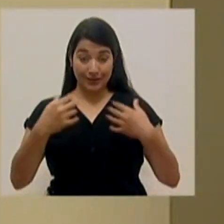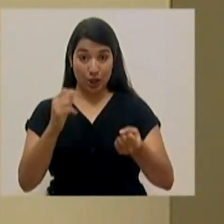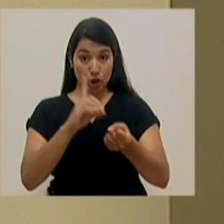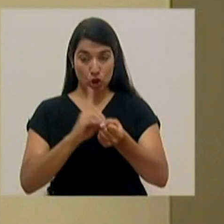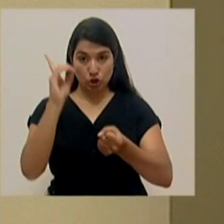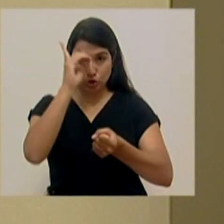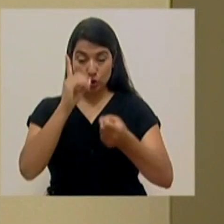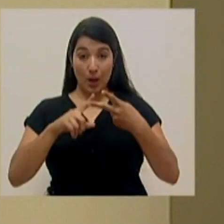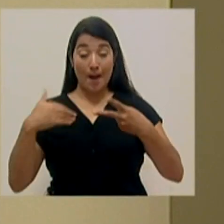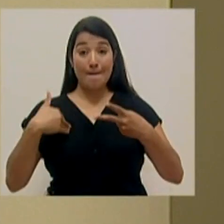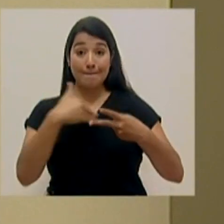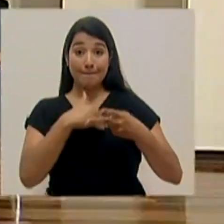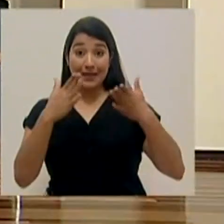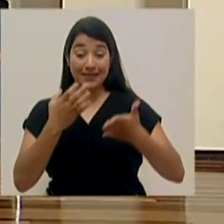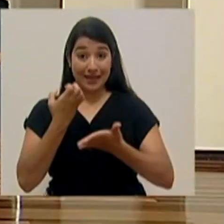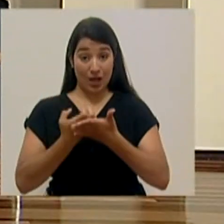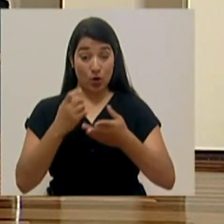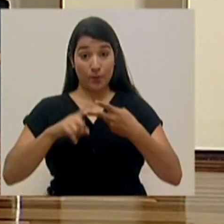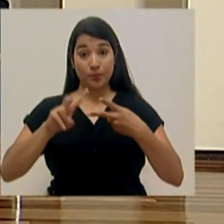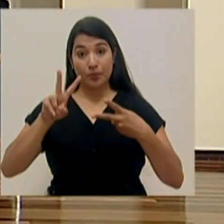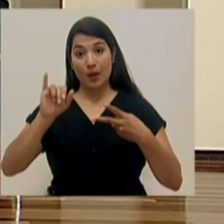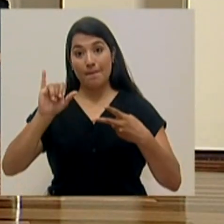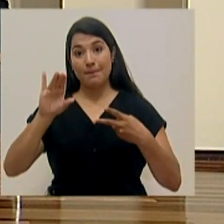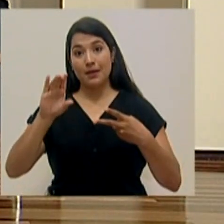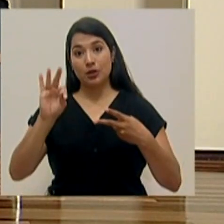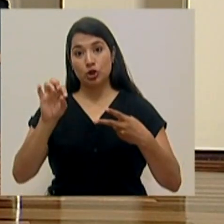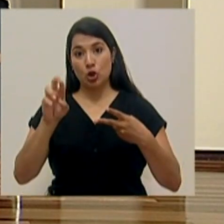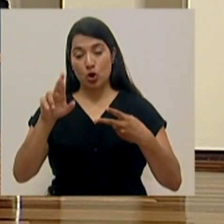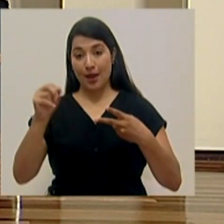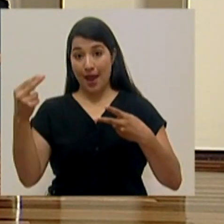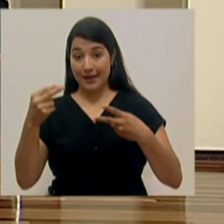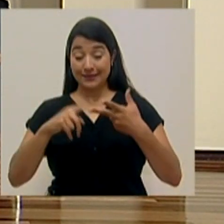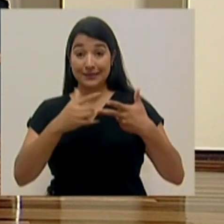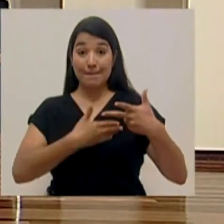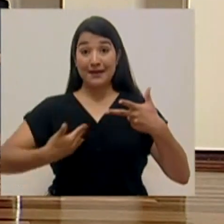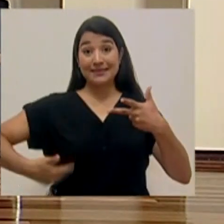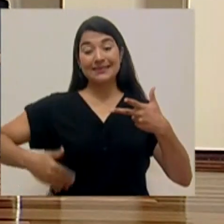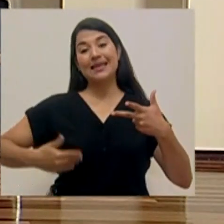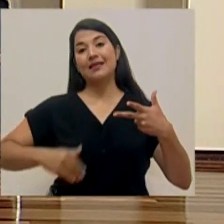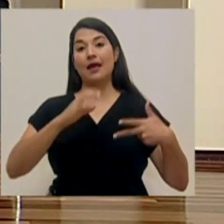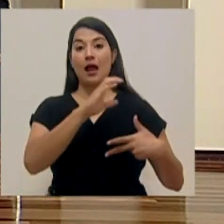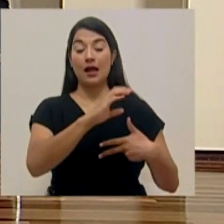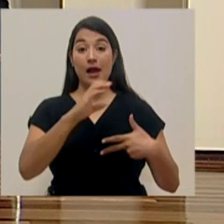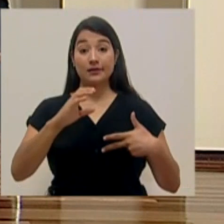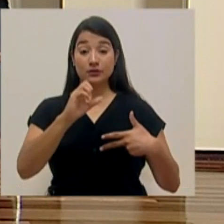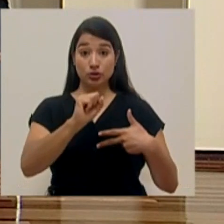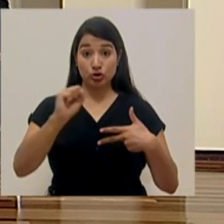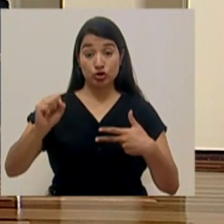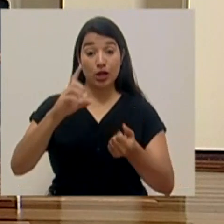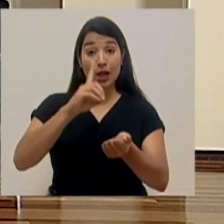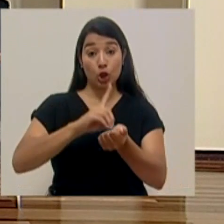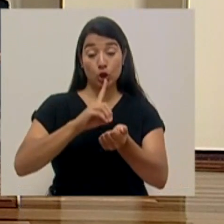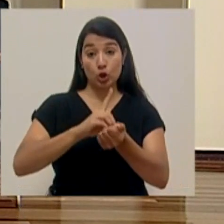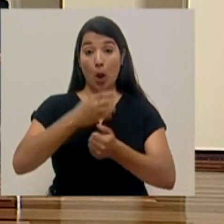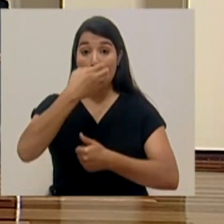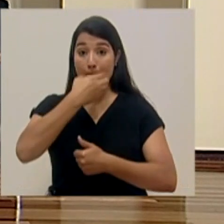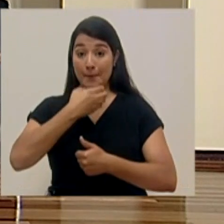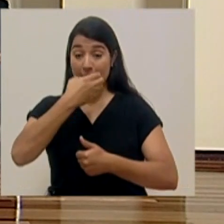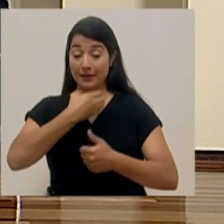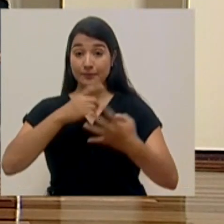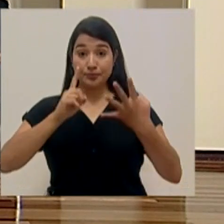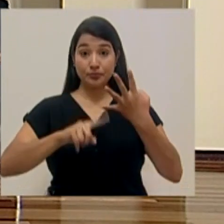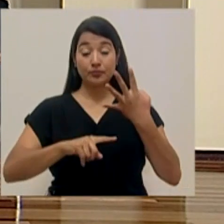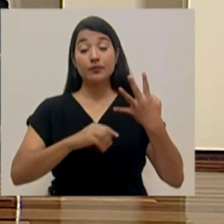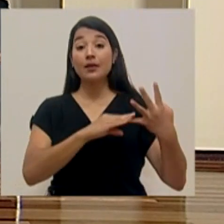Salas, la señora ministra de Economía, doña Victoria Hernández, el presidente ejecutivo de la Caja Costarricense de Seguro Social, el doctor